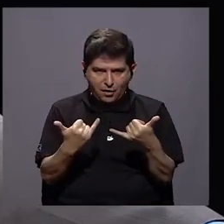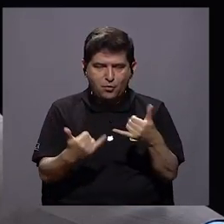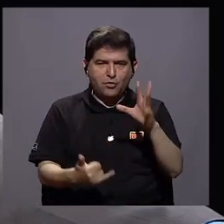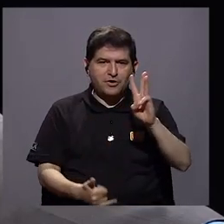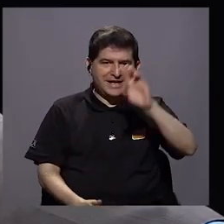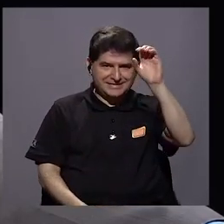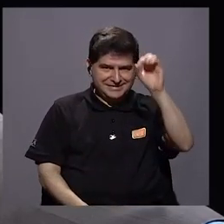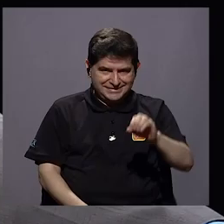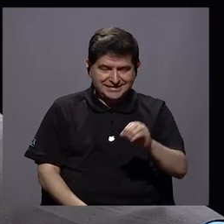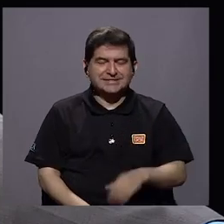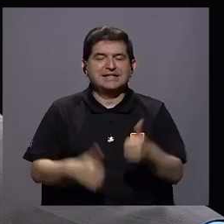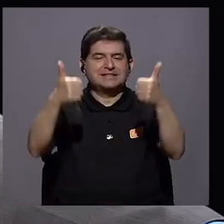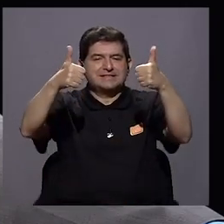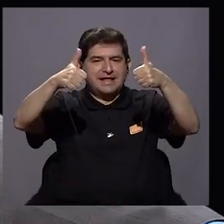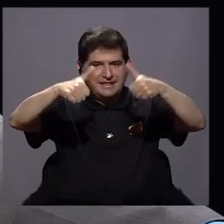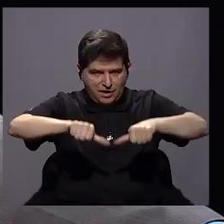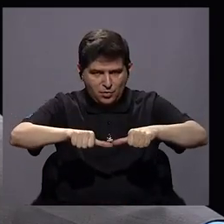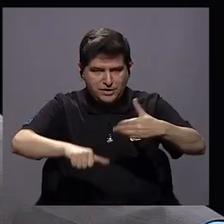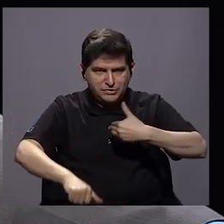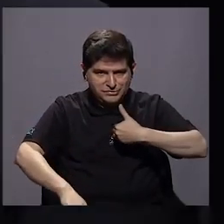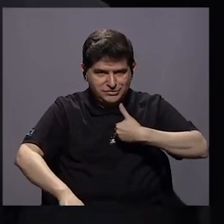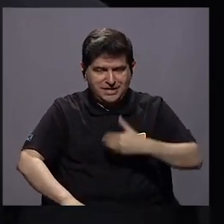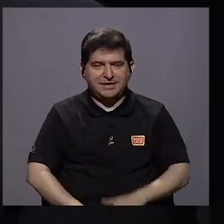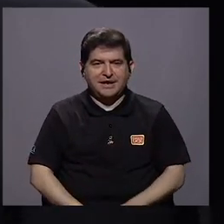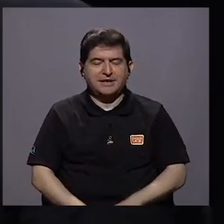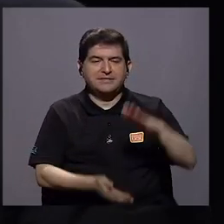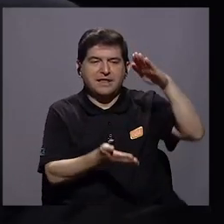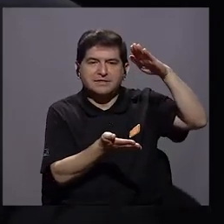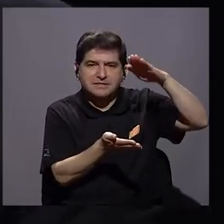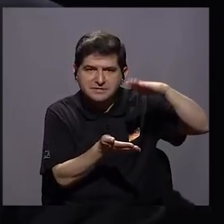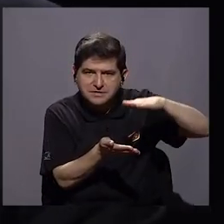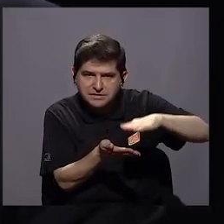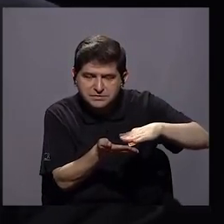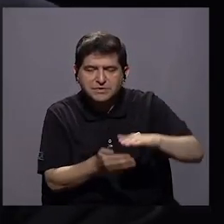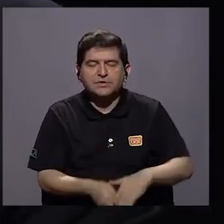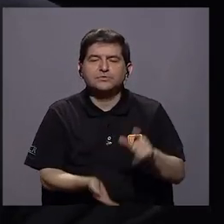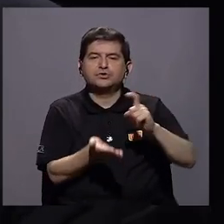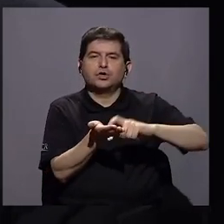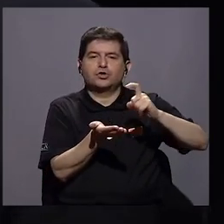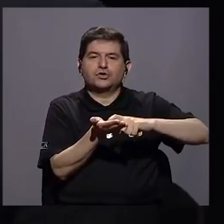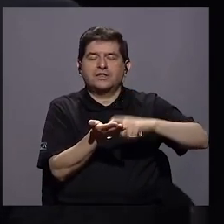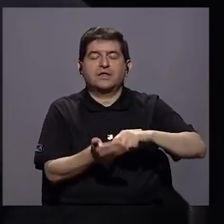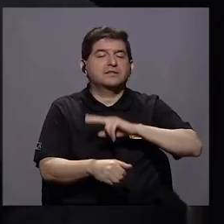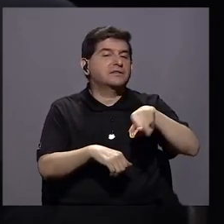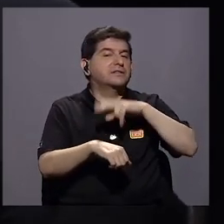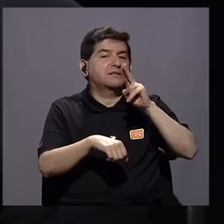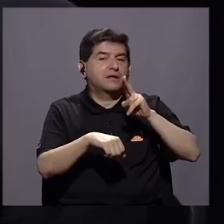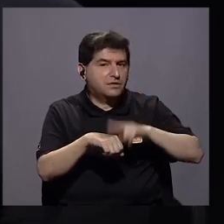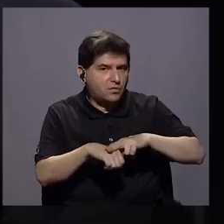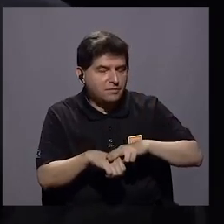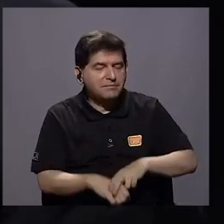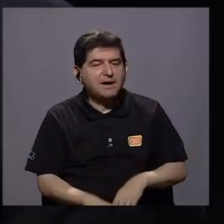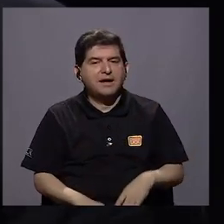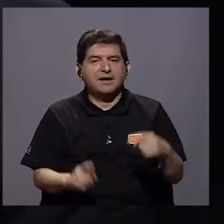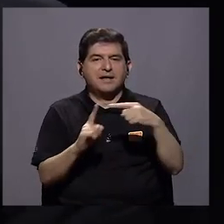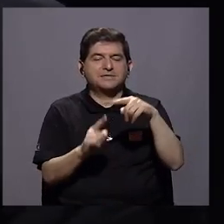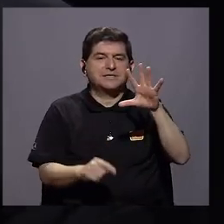un 60% de acuerdos de rebajo de deudas, usualmente a